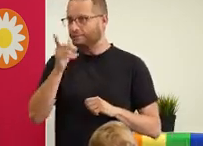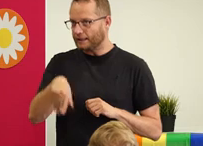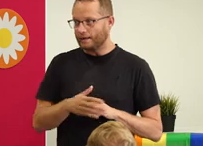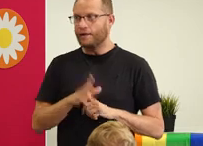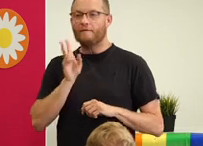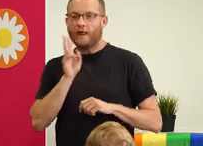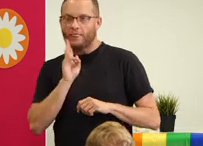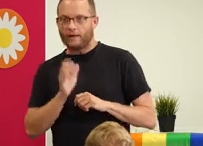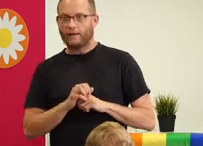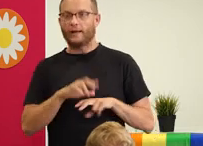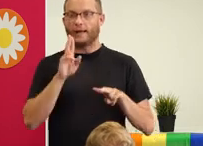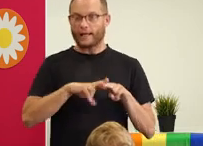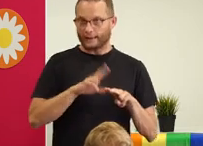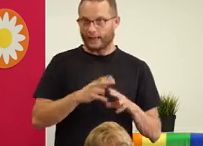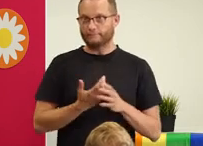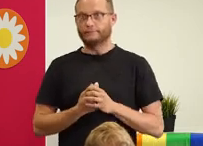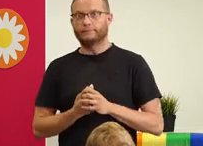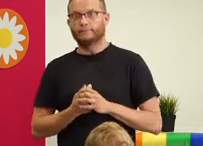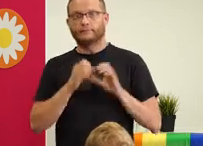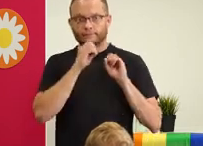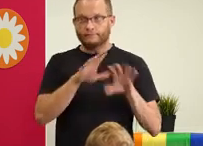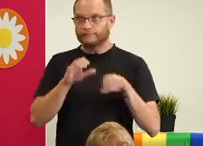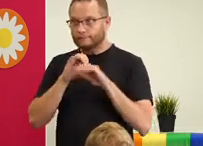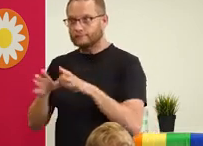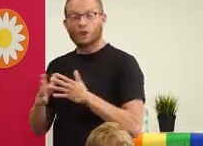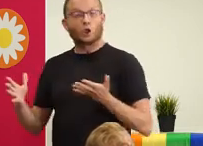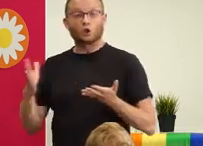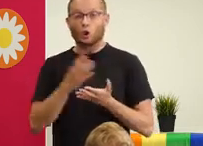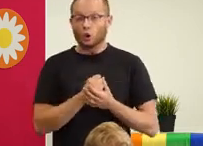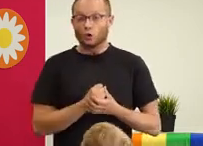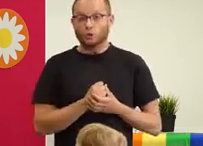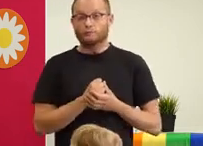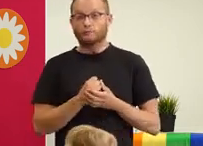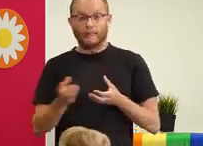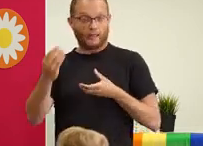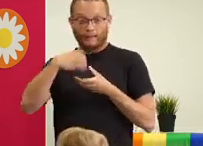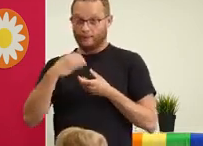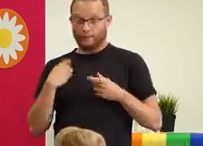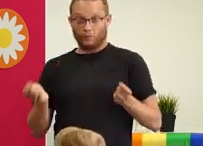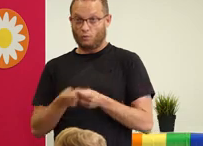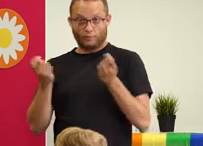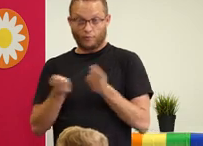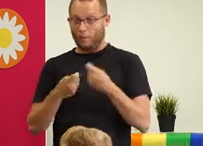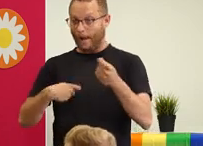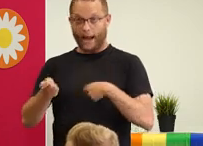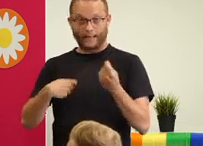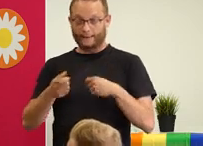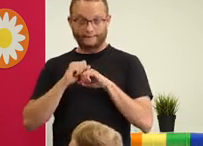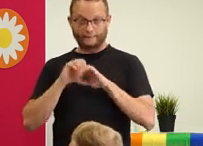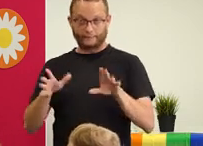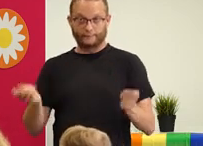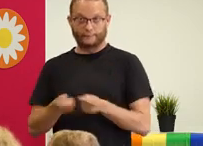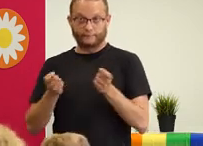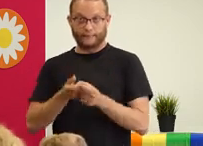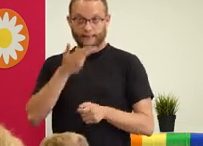el verde, la negra, así que son todos, entran, ¿no? En el plan de marketing